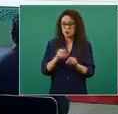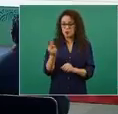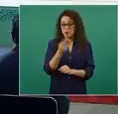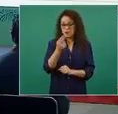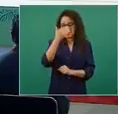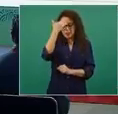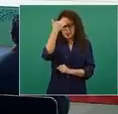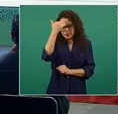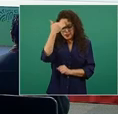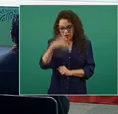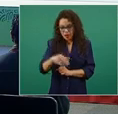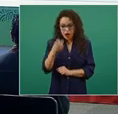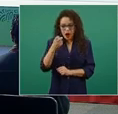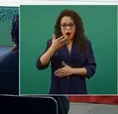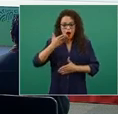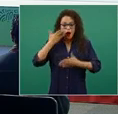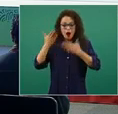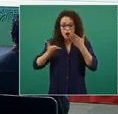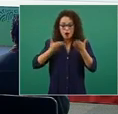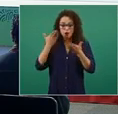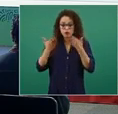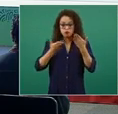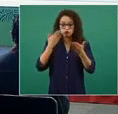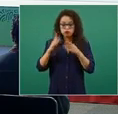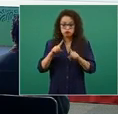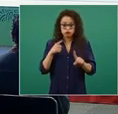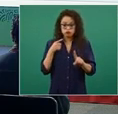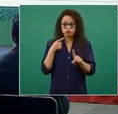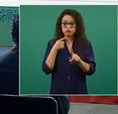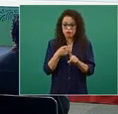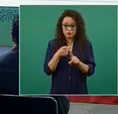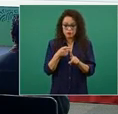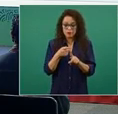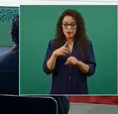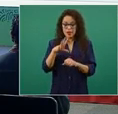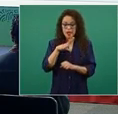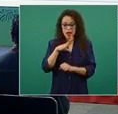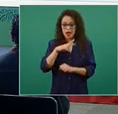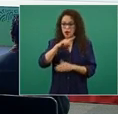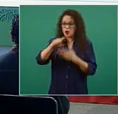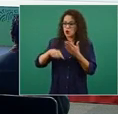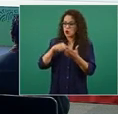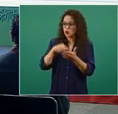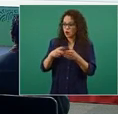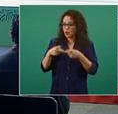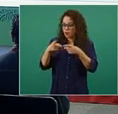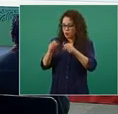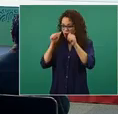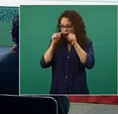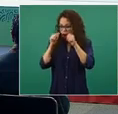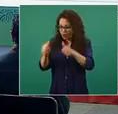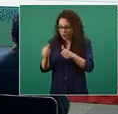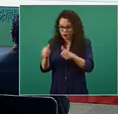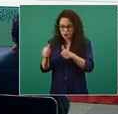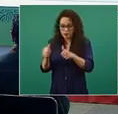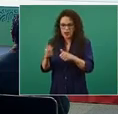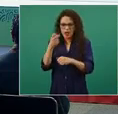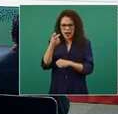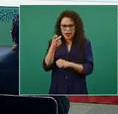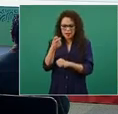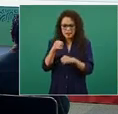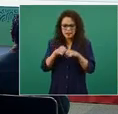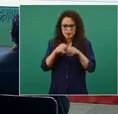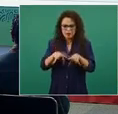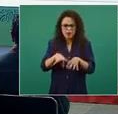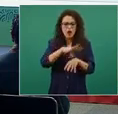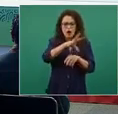estos estudios epidemiológicos que se llenan en sitio, en las unidades de atención de este país, cuando son recabadas pasan todo